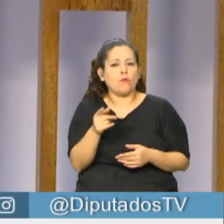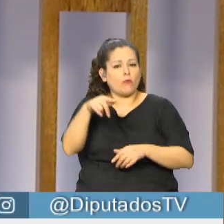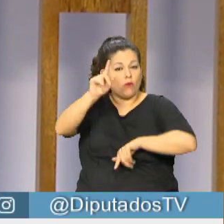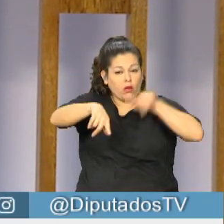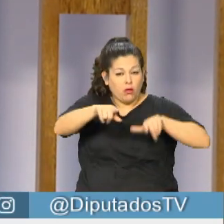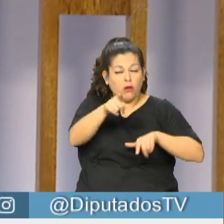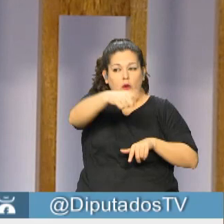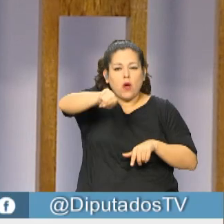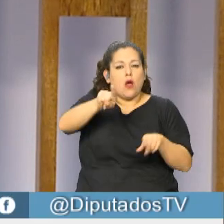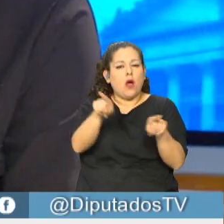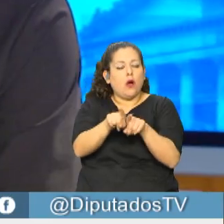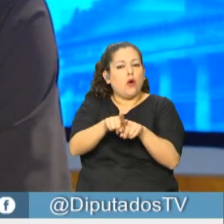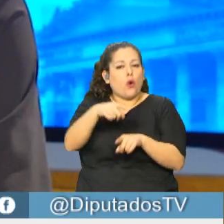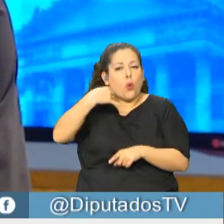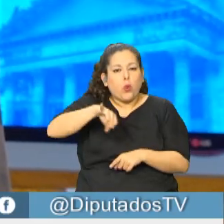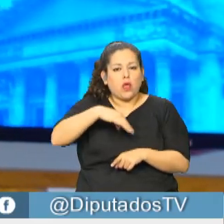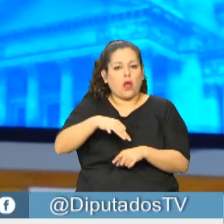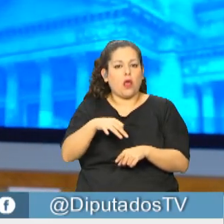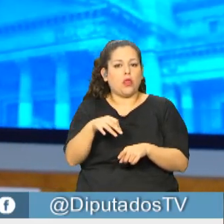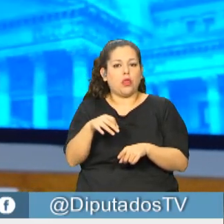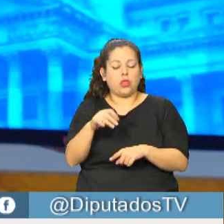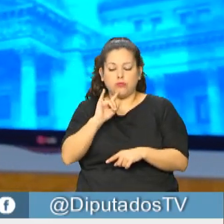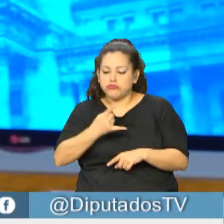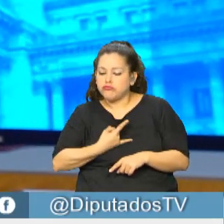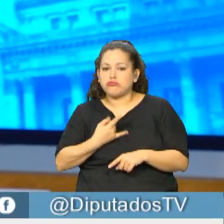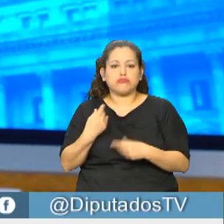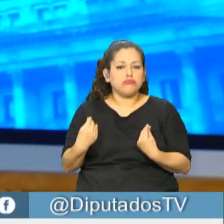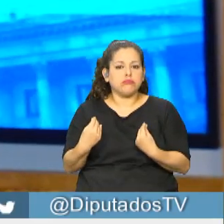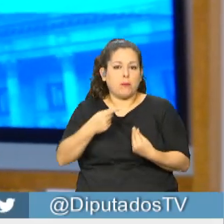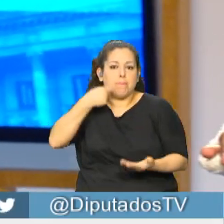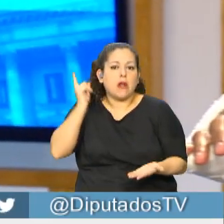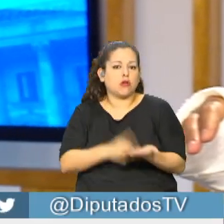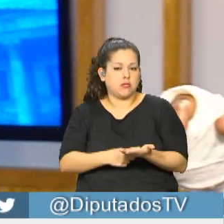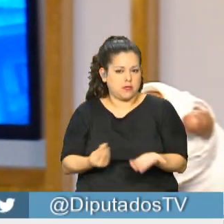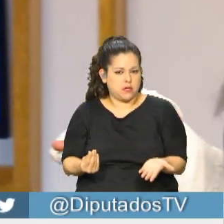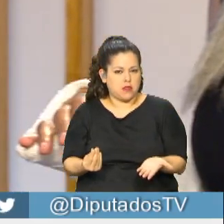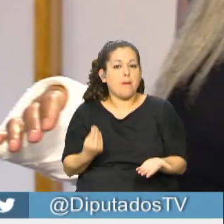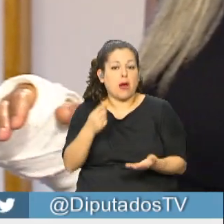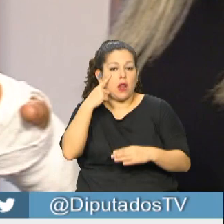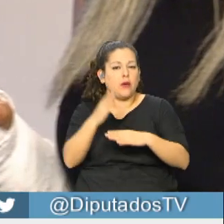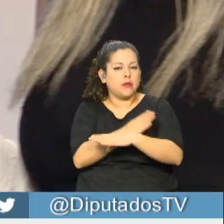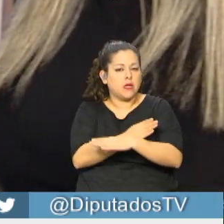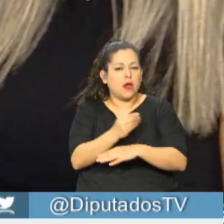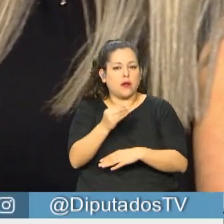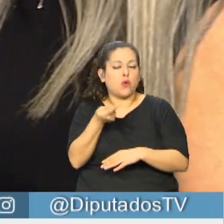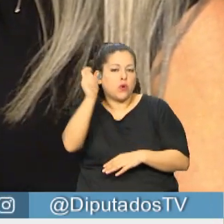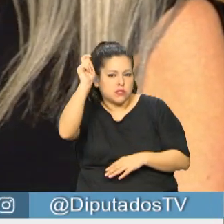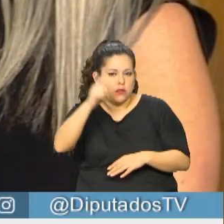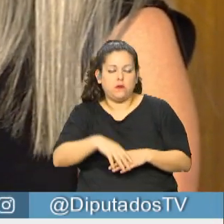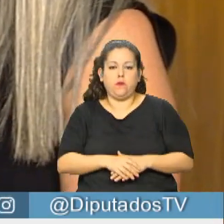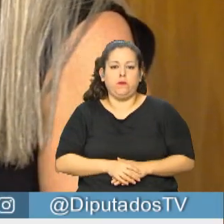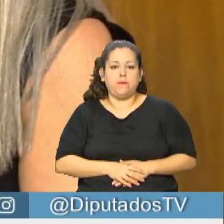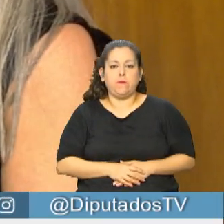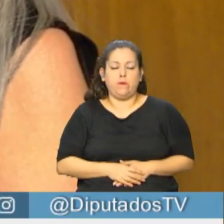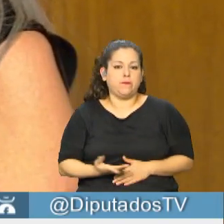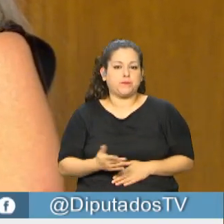obligados a allanarse y a acatar lo que se decida para evitar precisamente todos estos juicios que tuvimos. Judicialización.